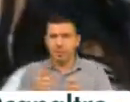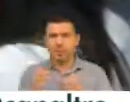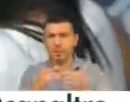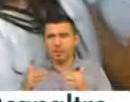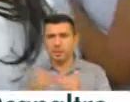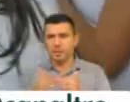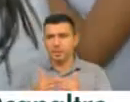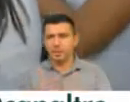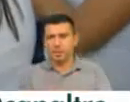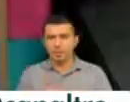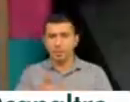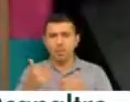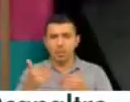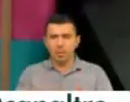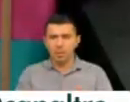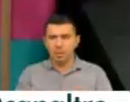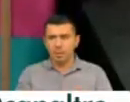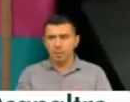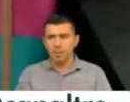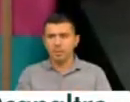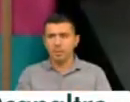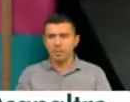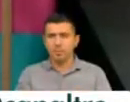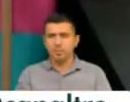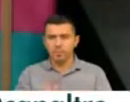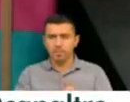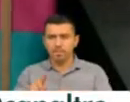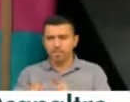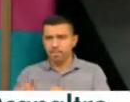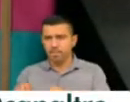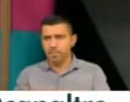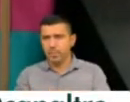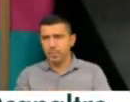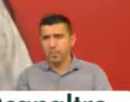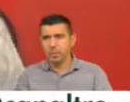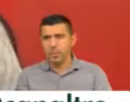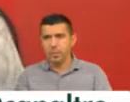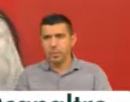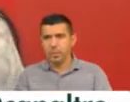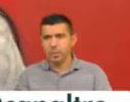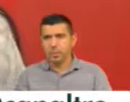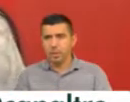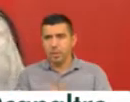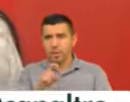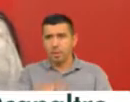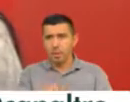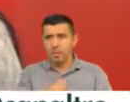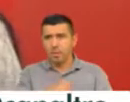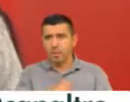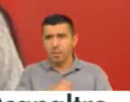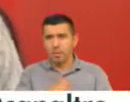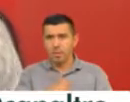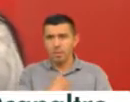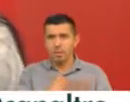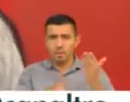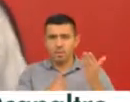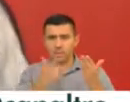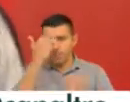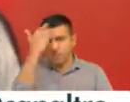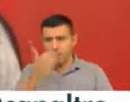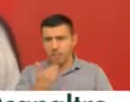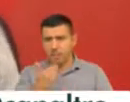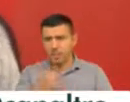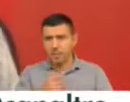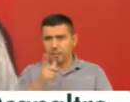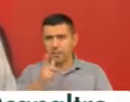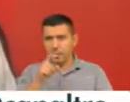en condición de discapacidad, entre otras. Tengan una competencia laboral específica para